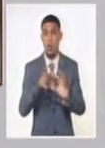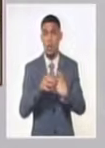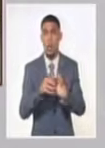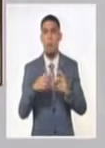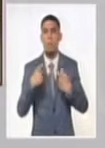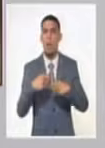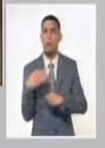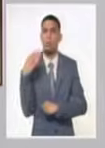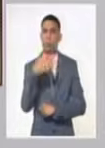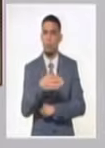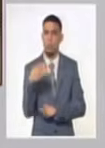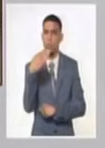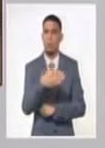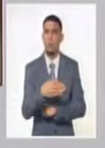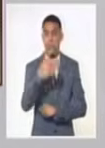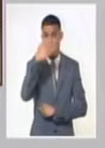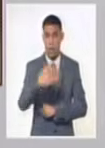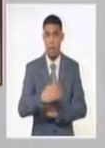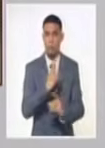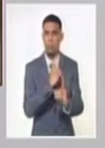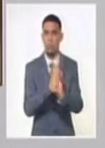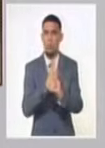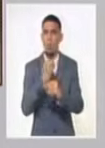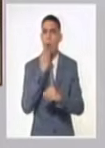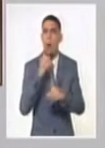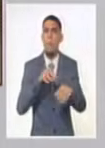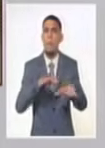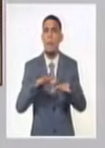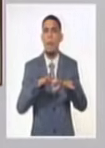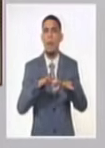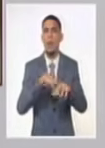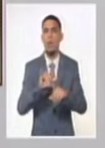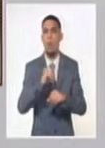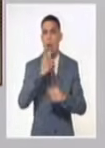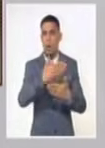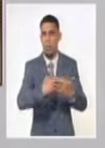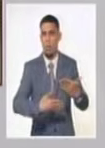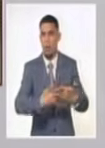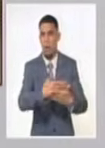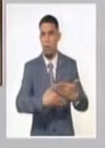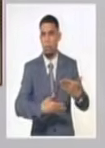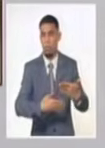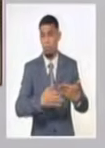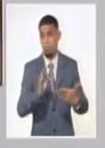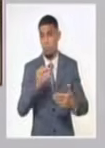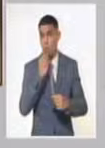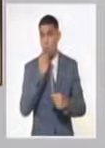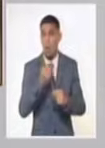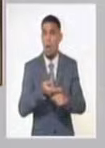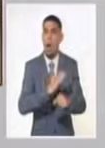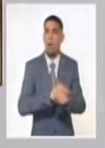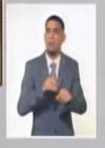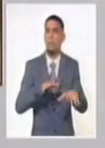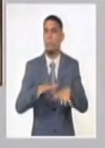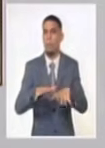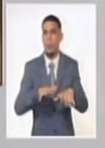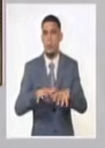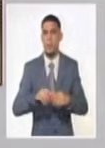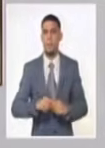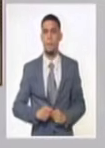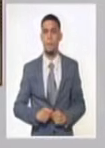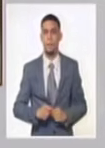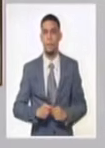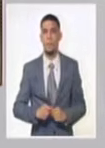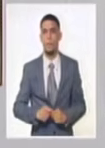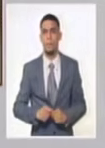puedan también prepararse para los exámenes de ingreso, para todo el proceso, digo, porque no son solo los exámenes, también hay otras maneras de ingreso a la educación superior que seguramente el